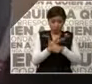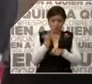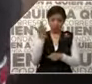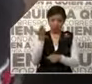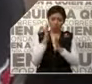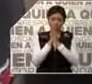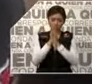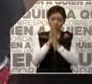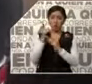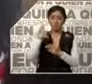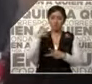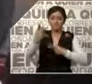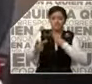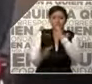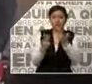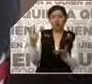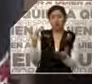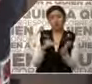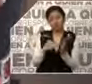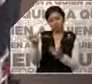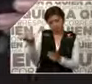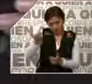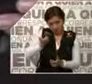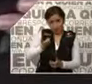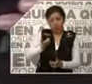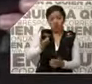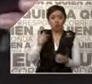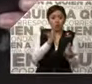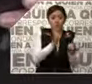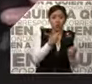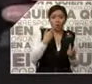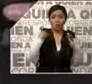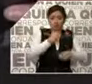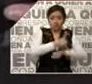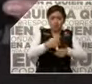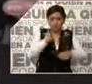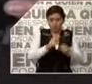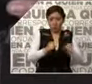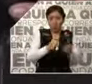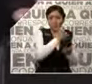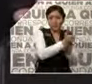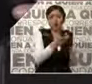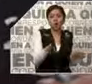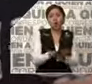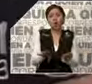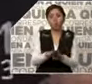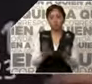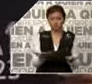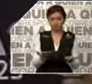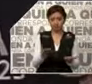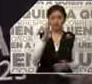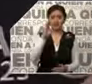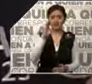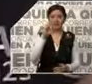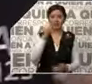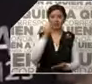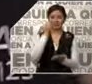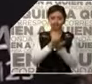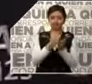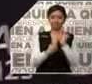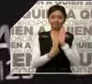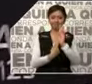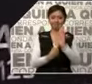dinero que de buena fe prestaron, ya que no tienen forma de reponerlo a su familiar. César Mendoza, a quien corresponda.